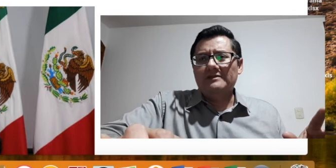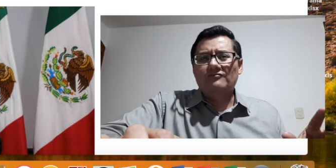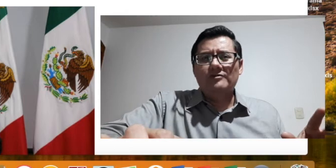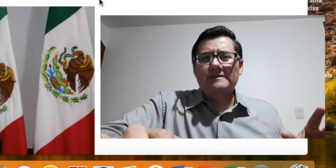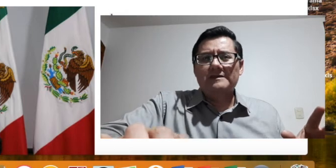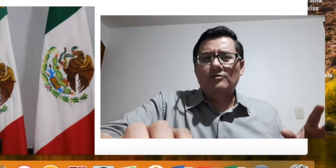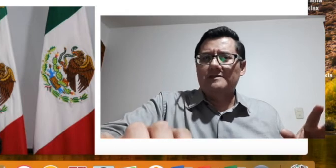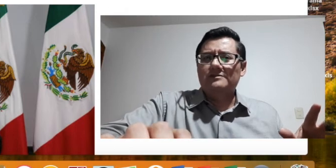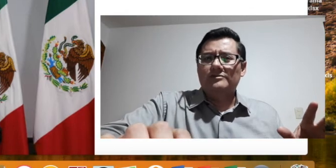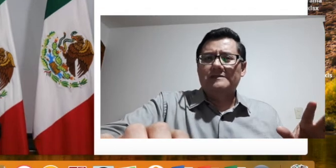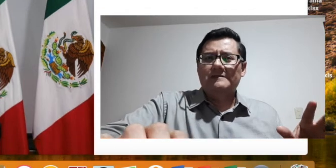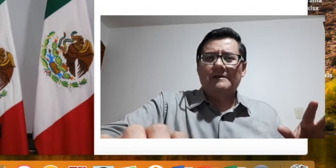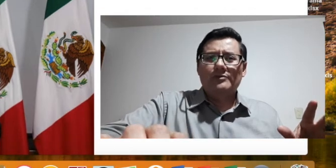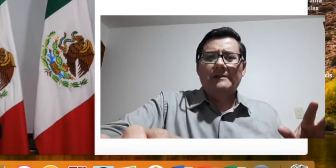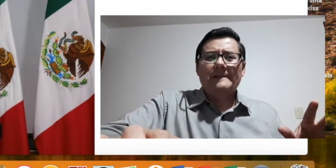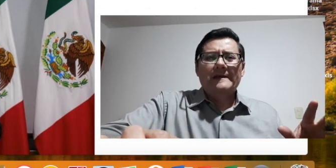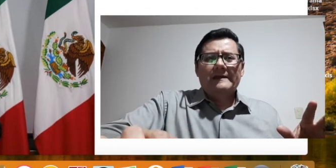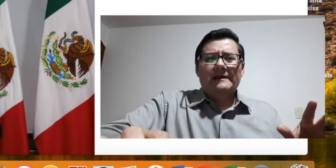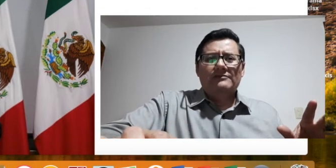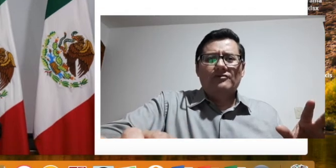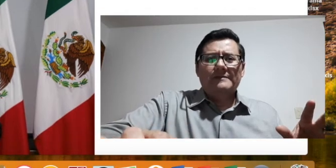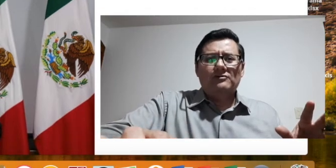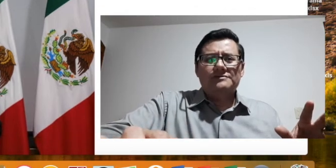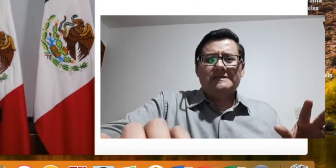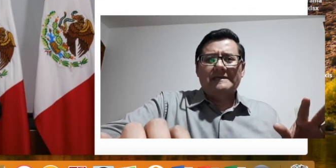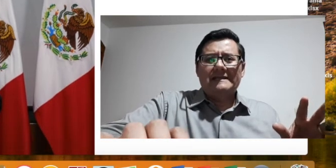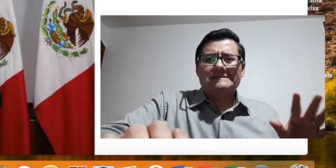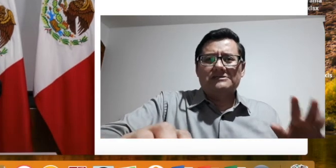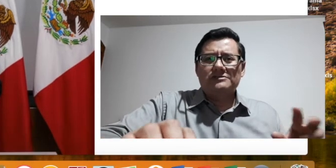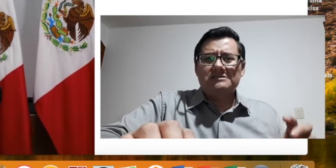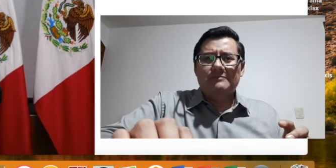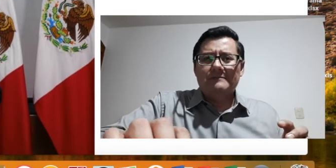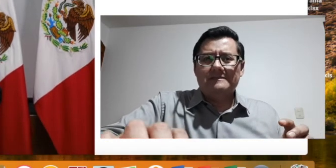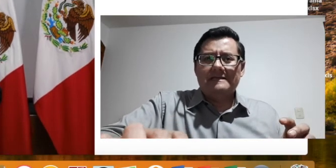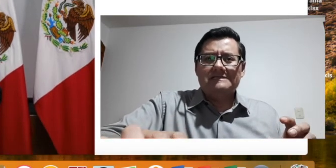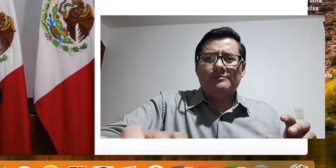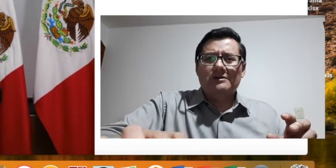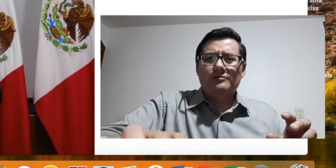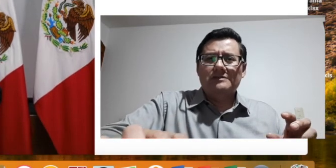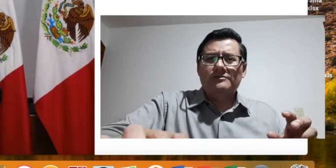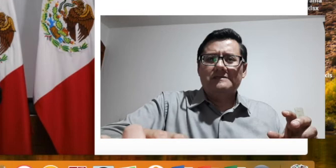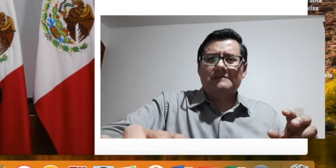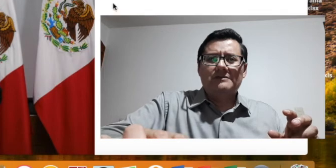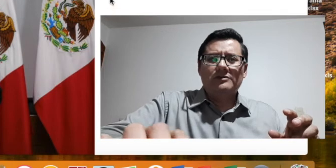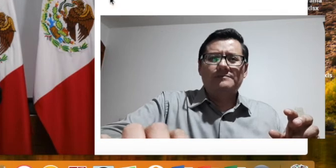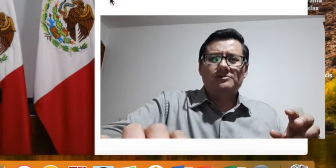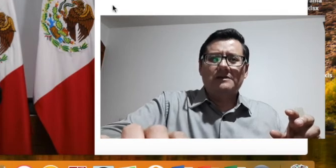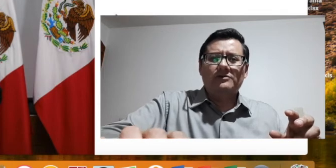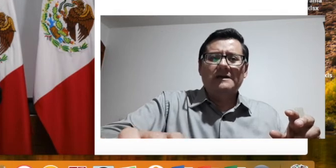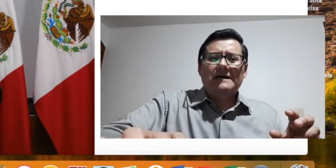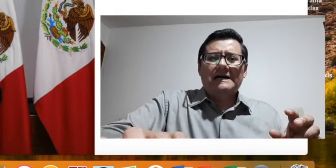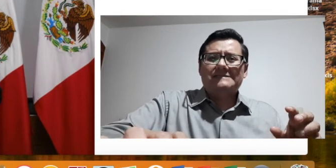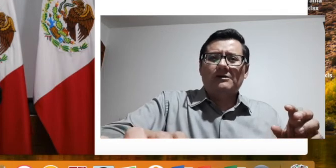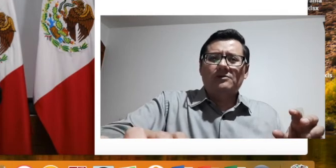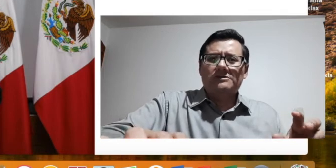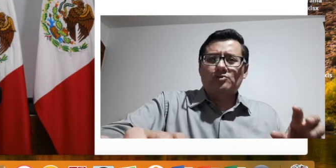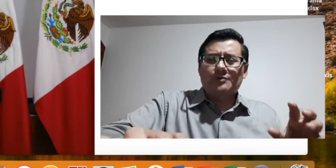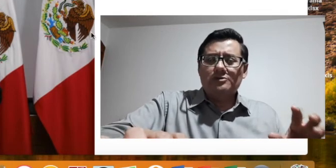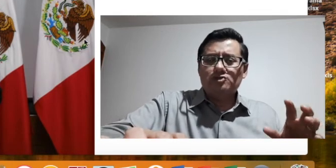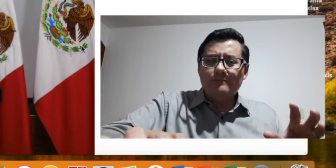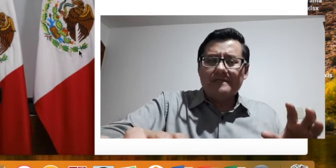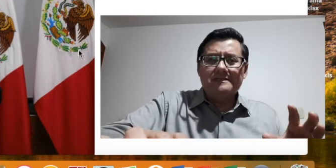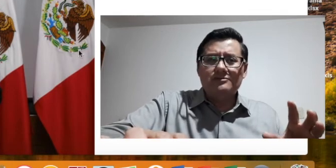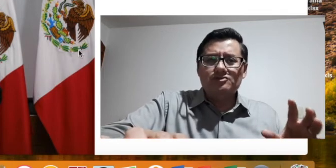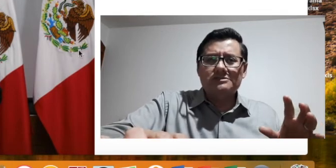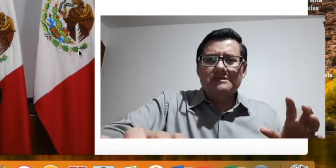el primer informe de gobierno de Andrés Manuel. El informe contiene las acciones implementadas por el gobierno de Andrés Manuel López Obrador, así como los